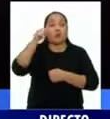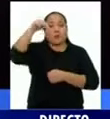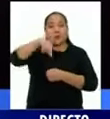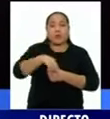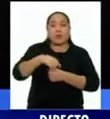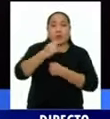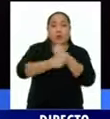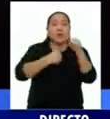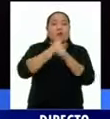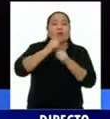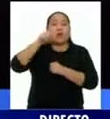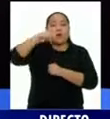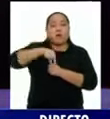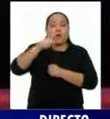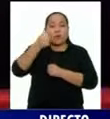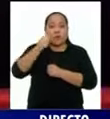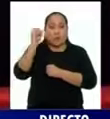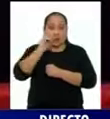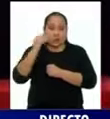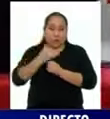año.